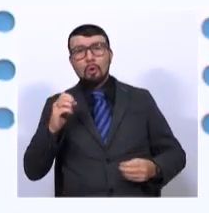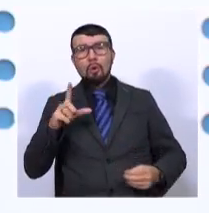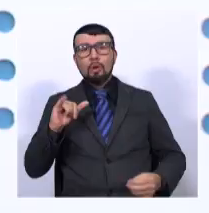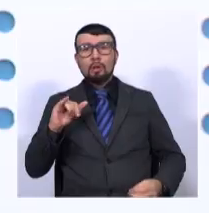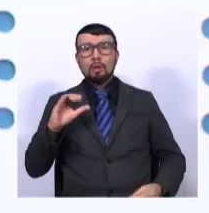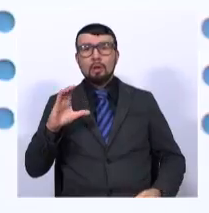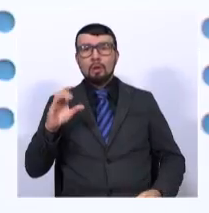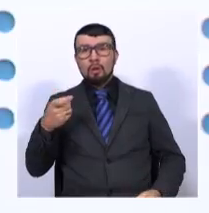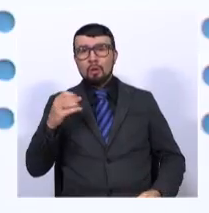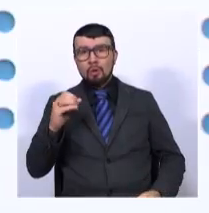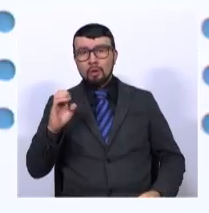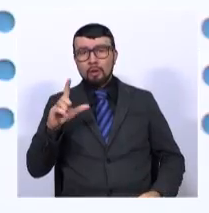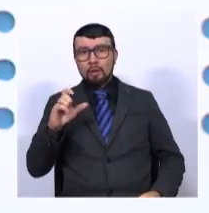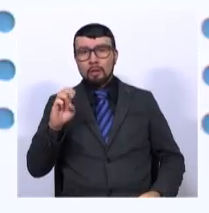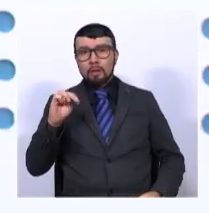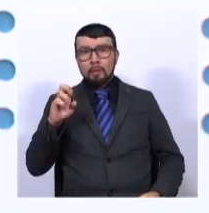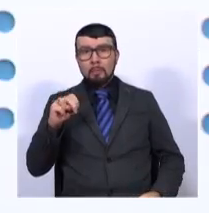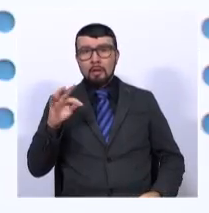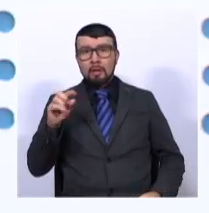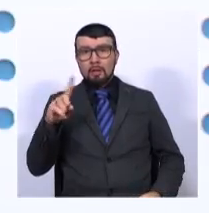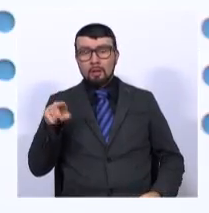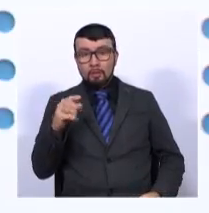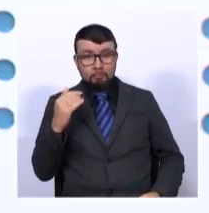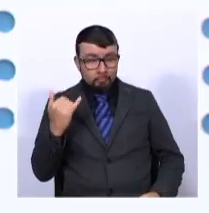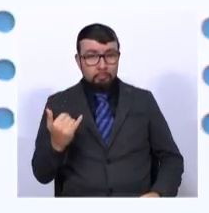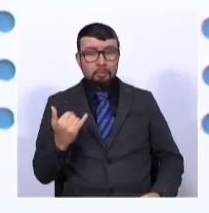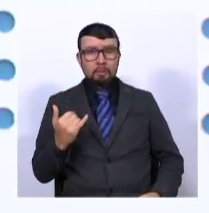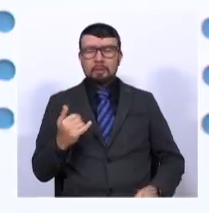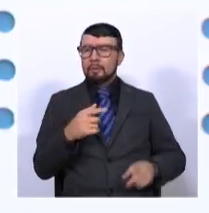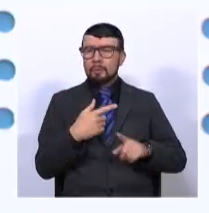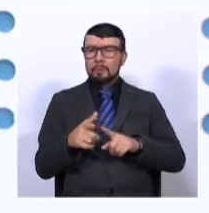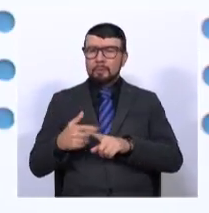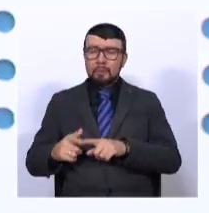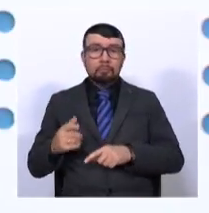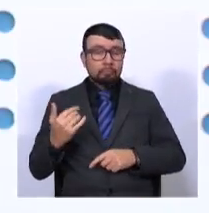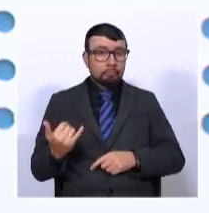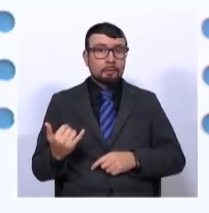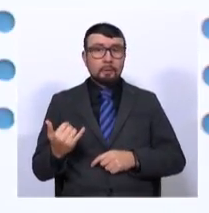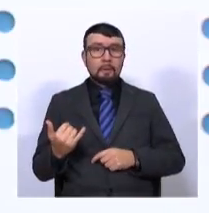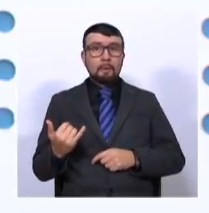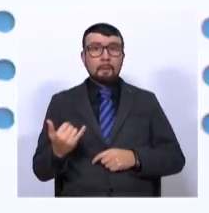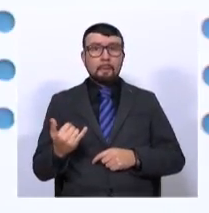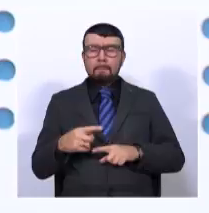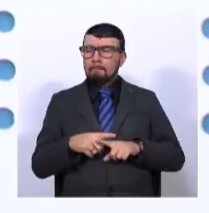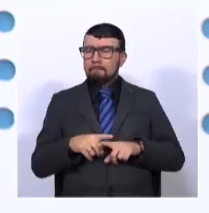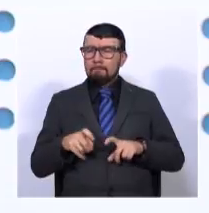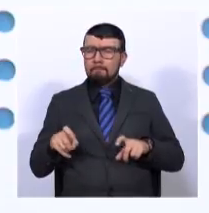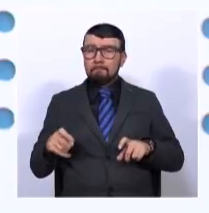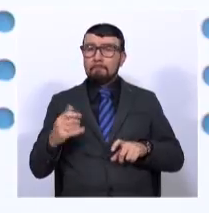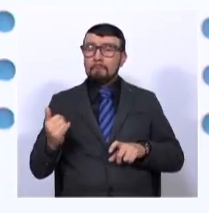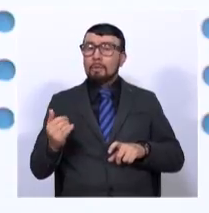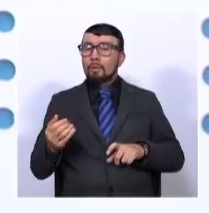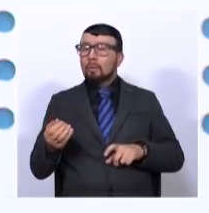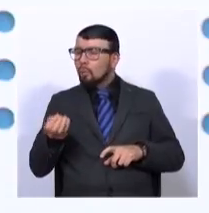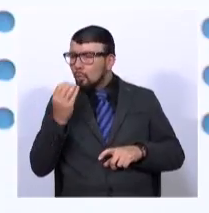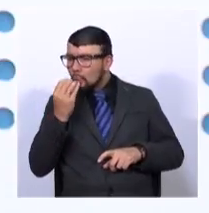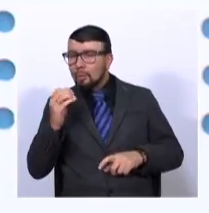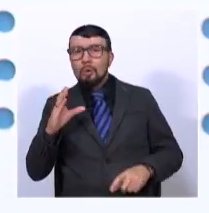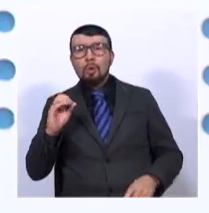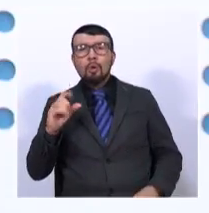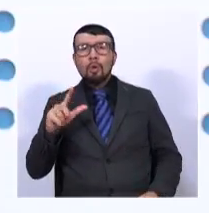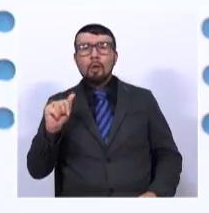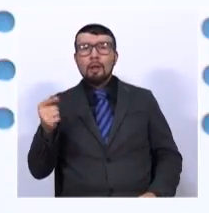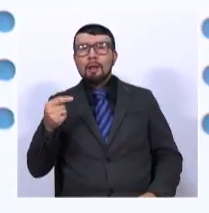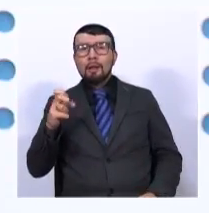necesarias para una buena nutrición del cartílago, el colágeno hidrolizado, consumirlo. ¿Qué otra cosa, doctor Rojas?